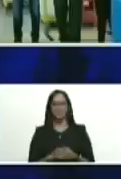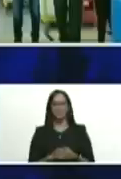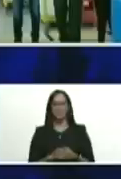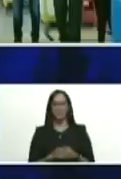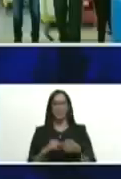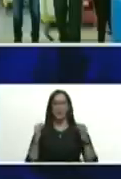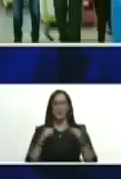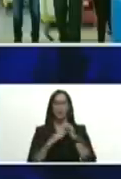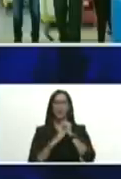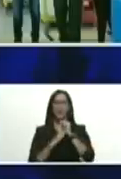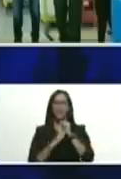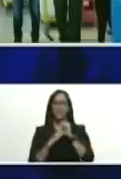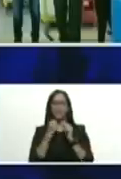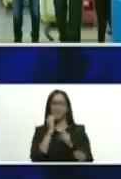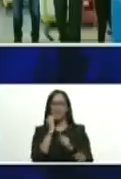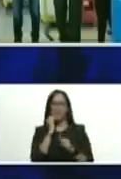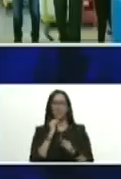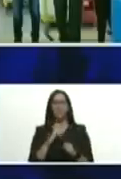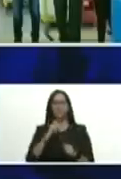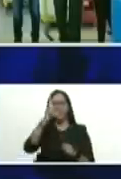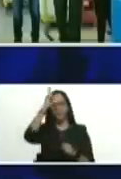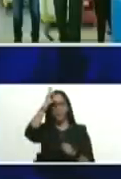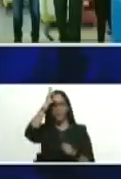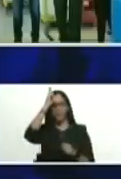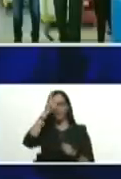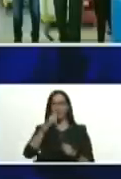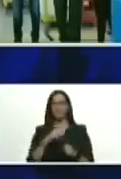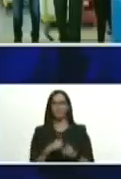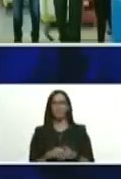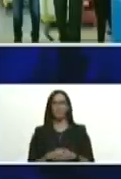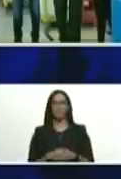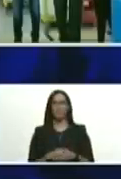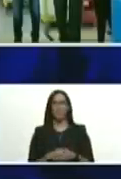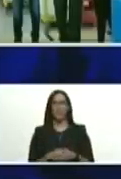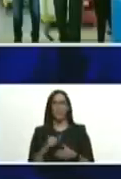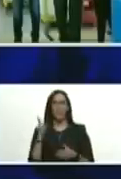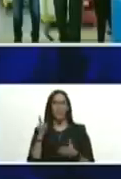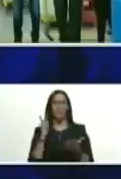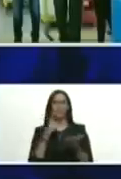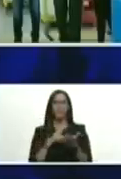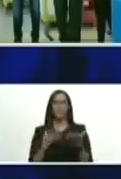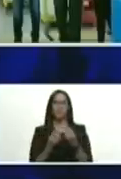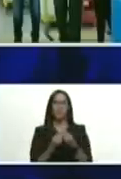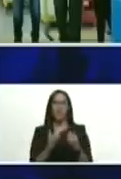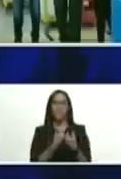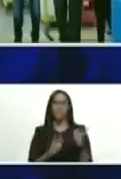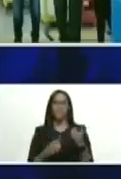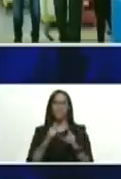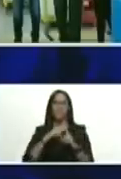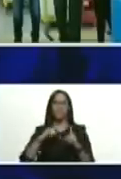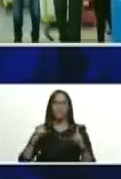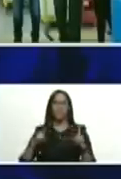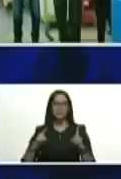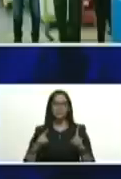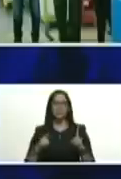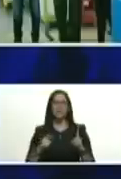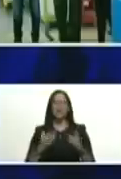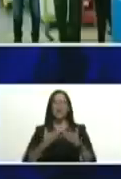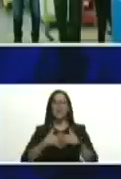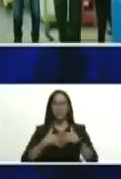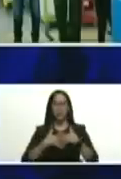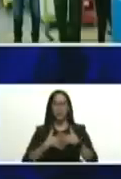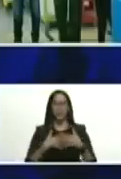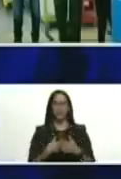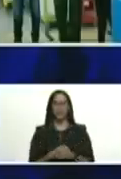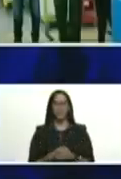joven líder del estado Falcón. Por allá se encuentra con el presidente de Corpolet Industrial, Juan